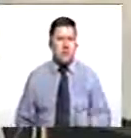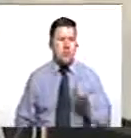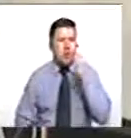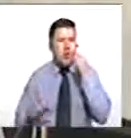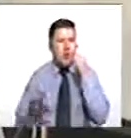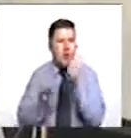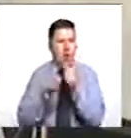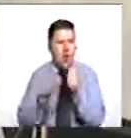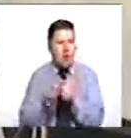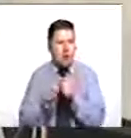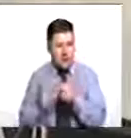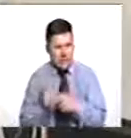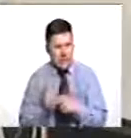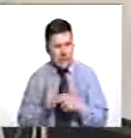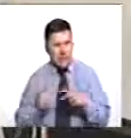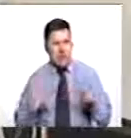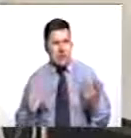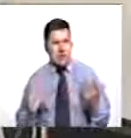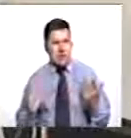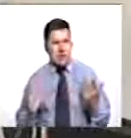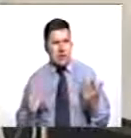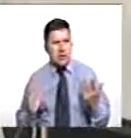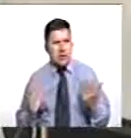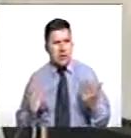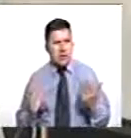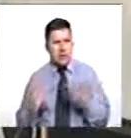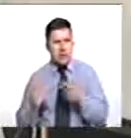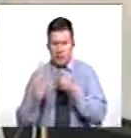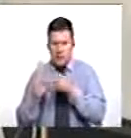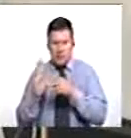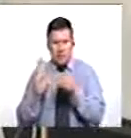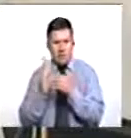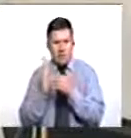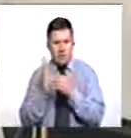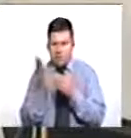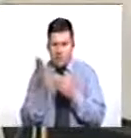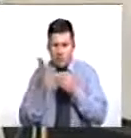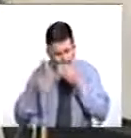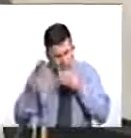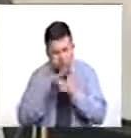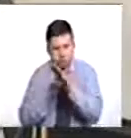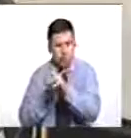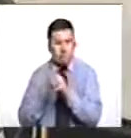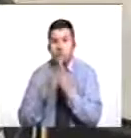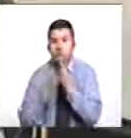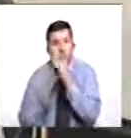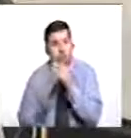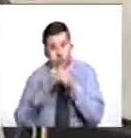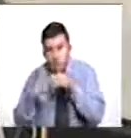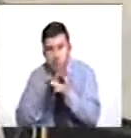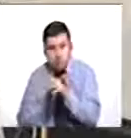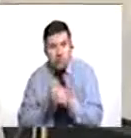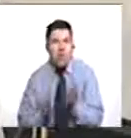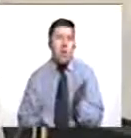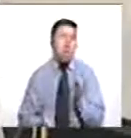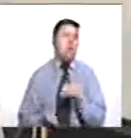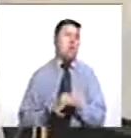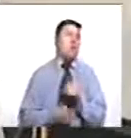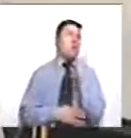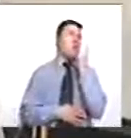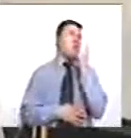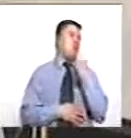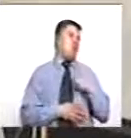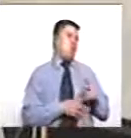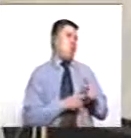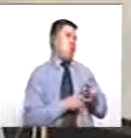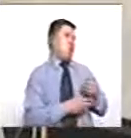objetivos técnicos citados en la resolución de intervención. Porque si no la llegamos a volver política, no